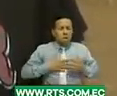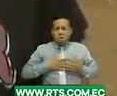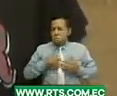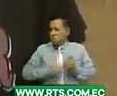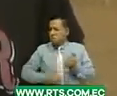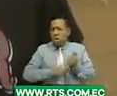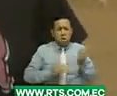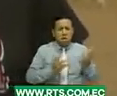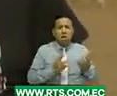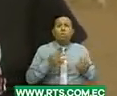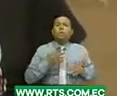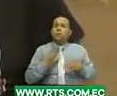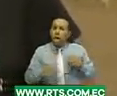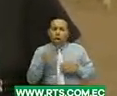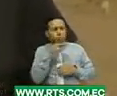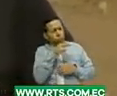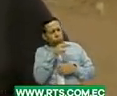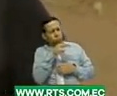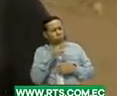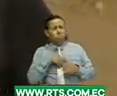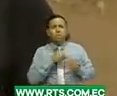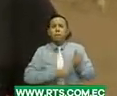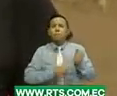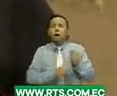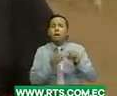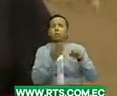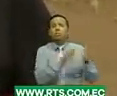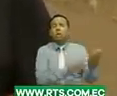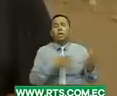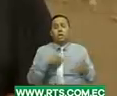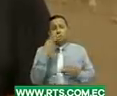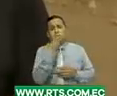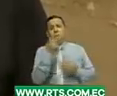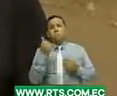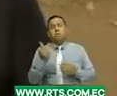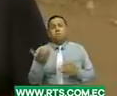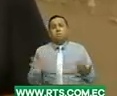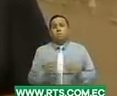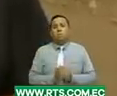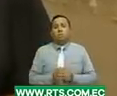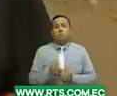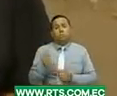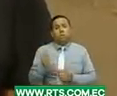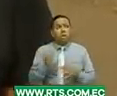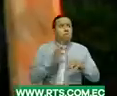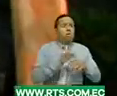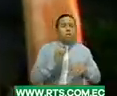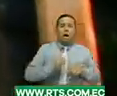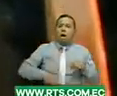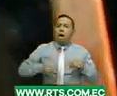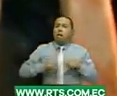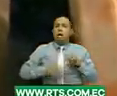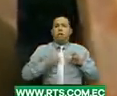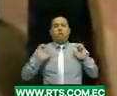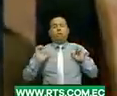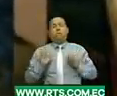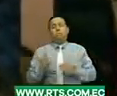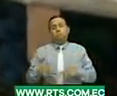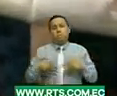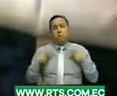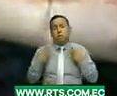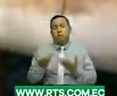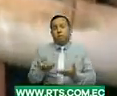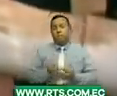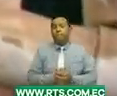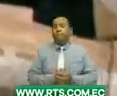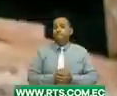y él vio todo lo que le pasó al hermanito. Gracias a Dios, gracias a Dios no se electrocutó, gracias a Dios él está vivo. ¿Cómo va a